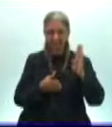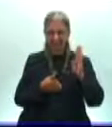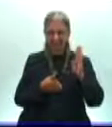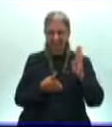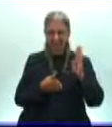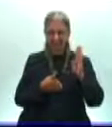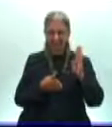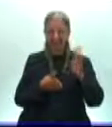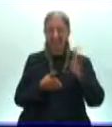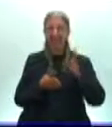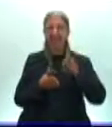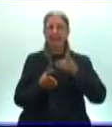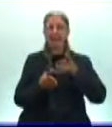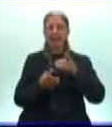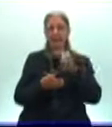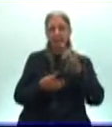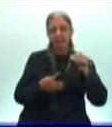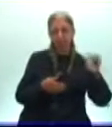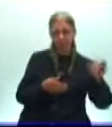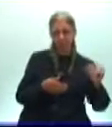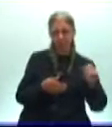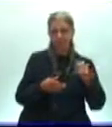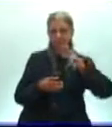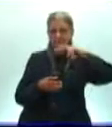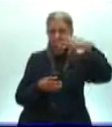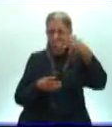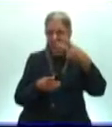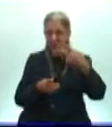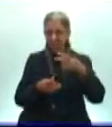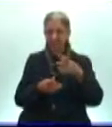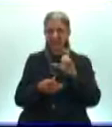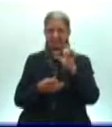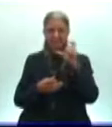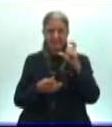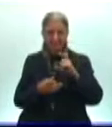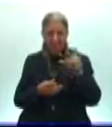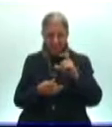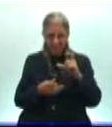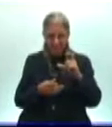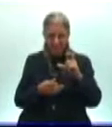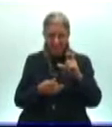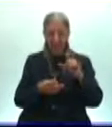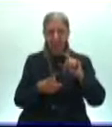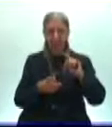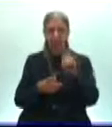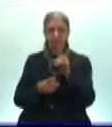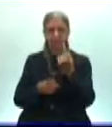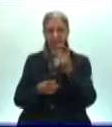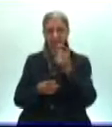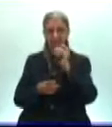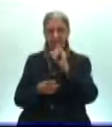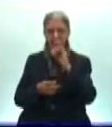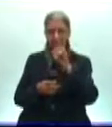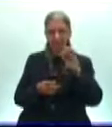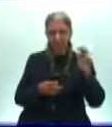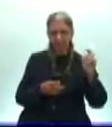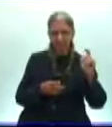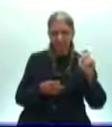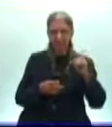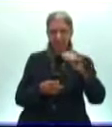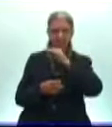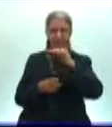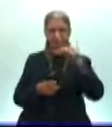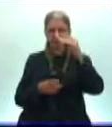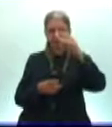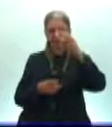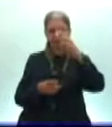inecuación cuadrática y en el inciso C vamos a obtener una inecuación fraccionaria.